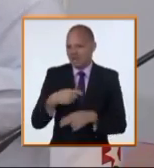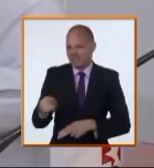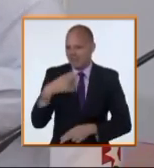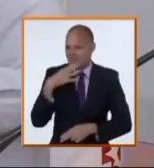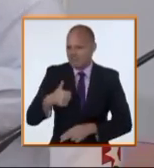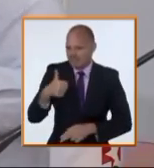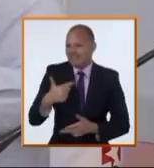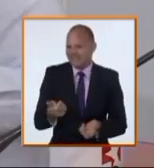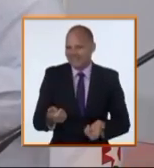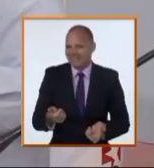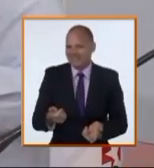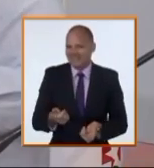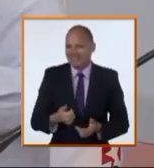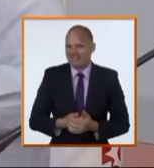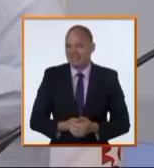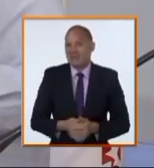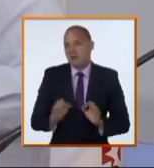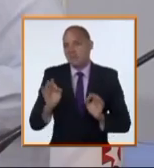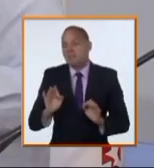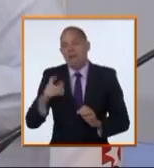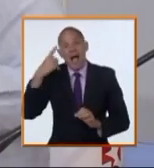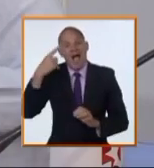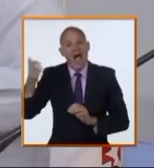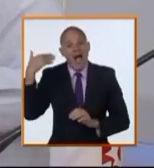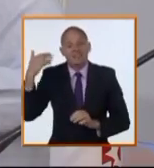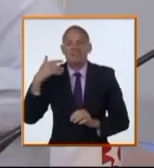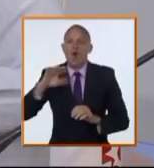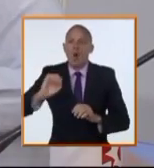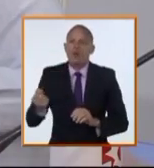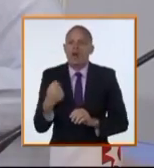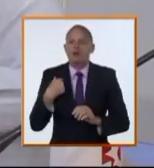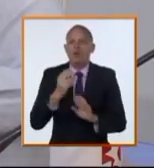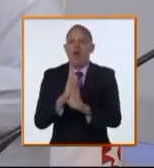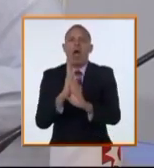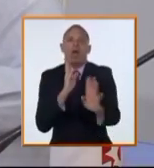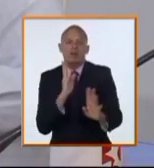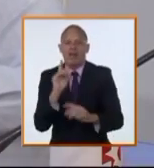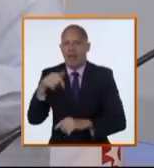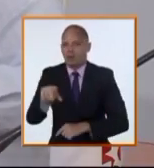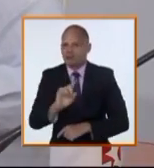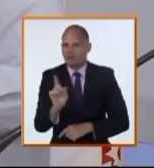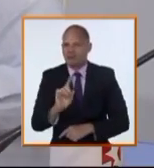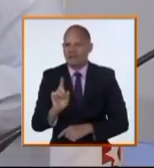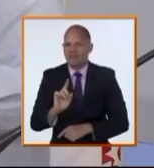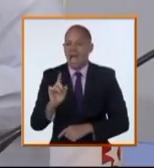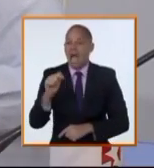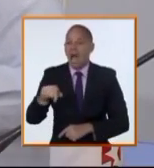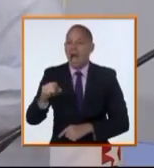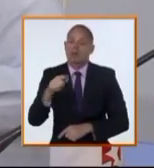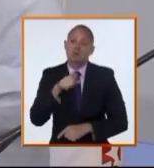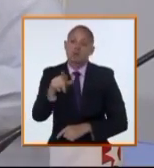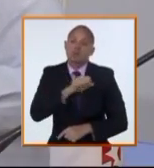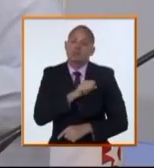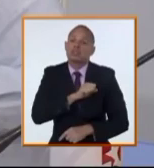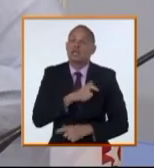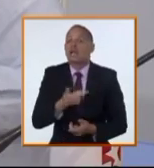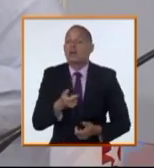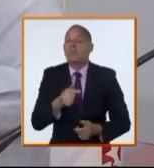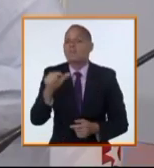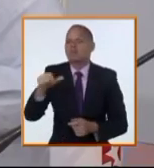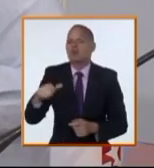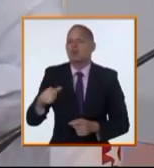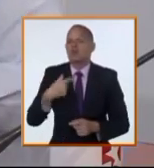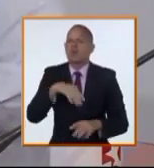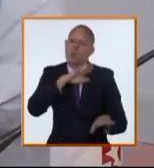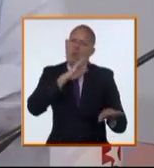pagar Donde está ubicado ven en tiempo real la transacción y posibilita mucho también la gestión de